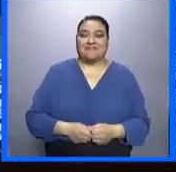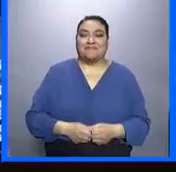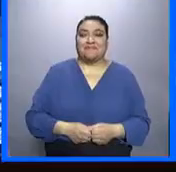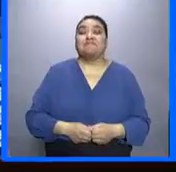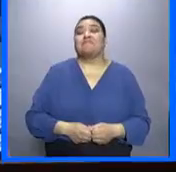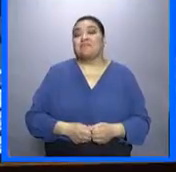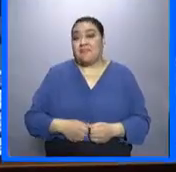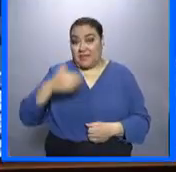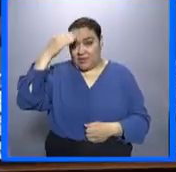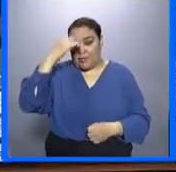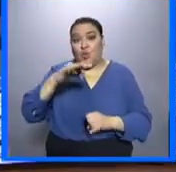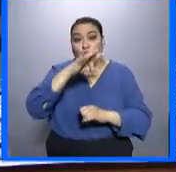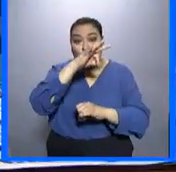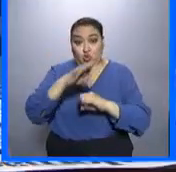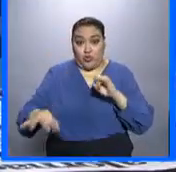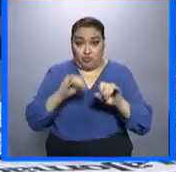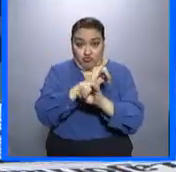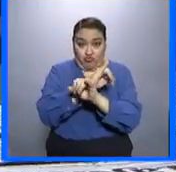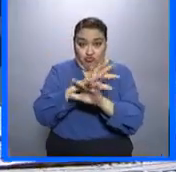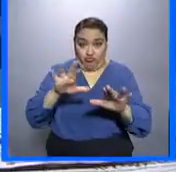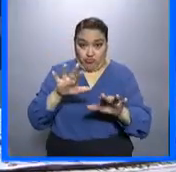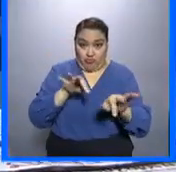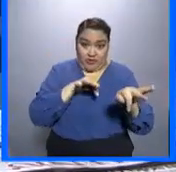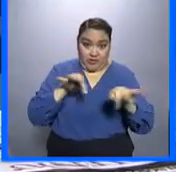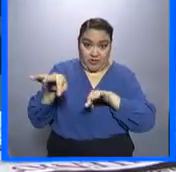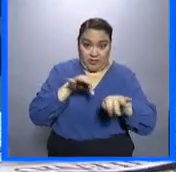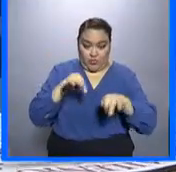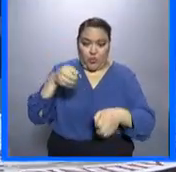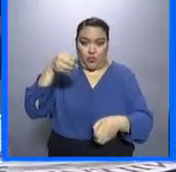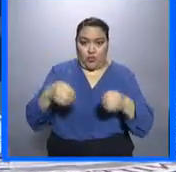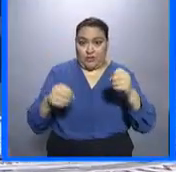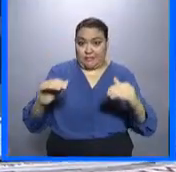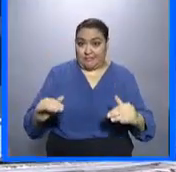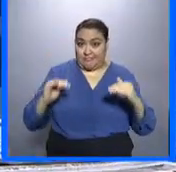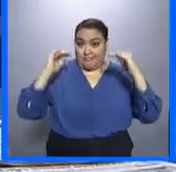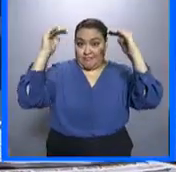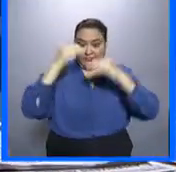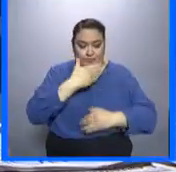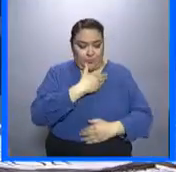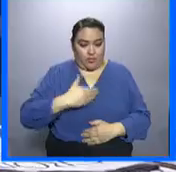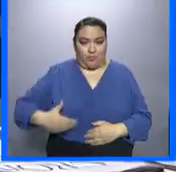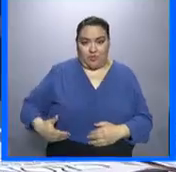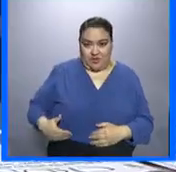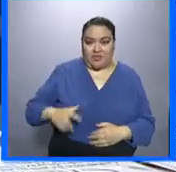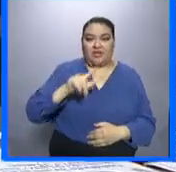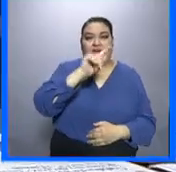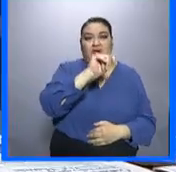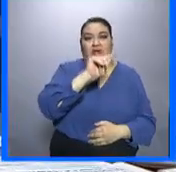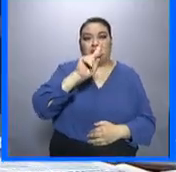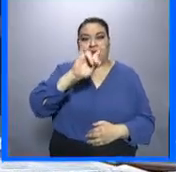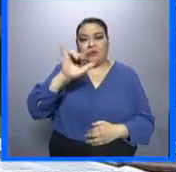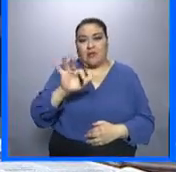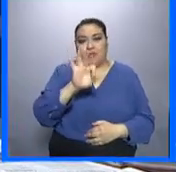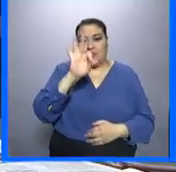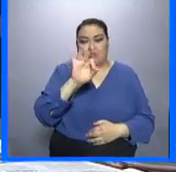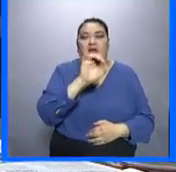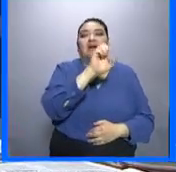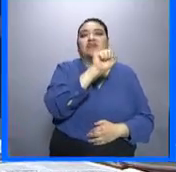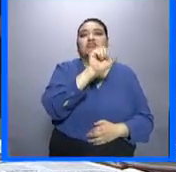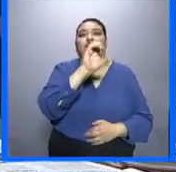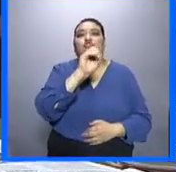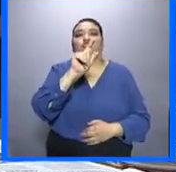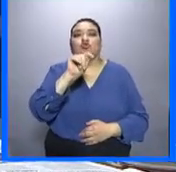Al rendir su último informe de labores, la magistrada presidenta del Tribunal Electoral, Mónica Aralí Soto Fregoso, destacó